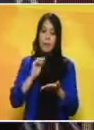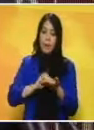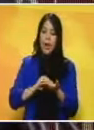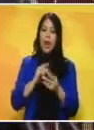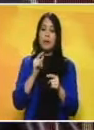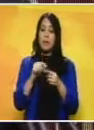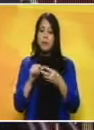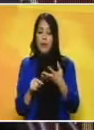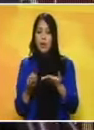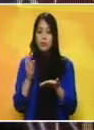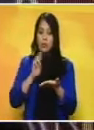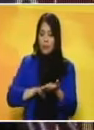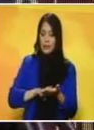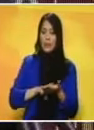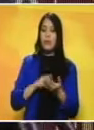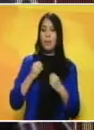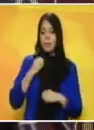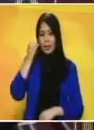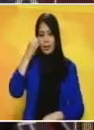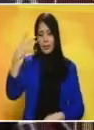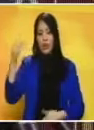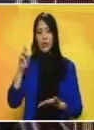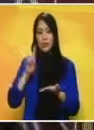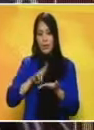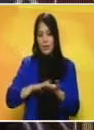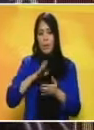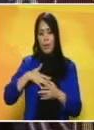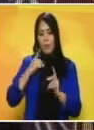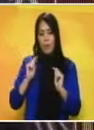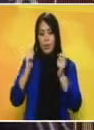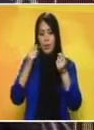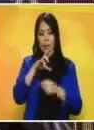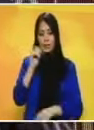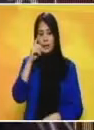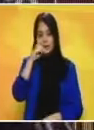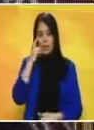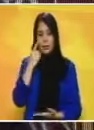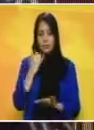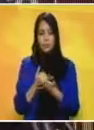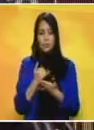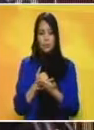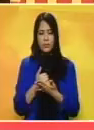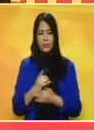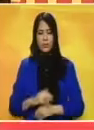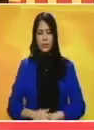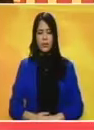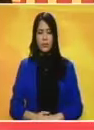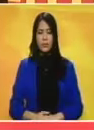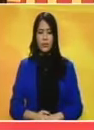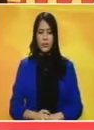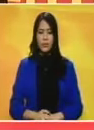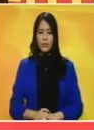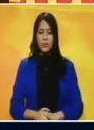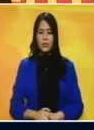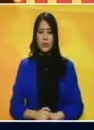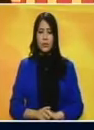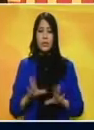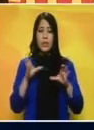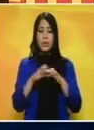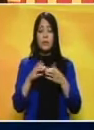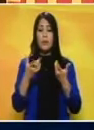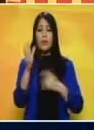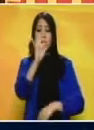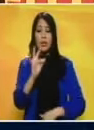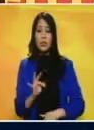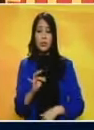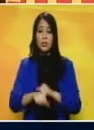trabajar desde las bases para lograr que ese sueño se repita en el 2030 y después en el 2034 y así sucesivamente. La dirigencia de la Federación Venezolana